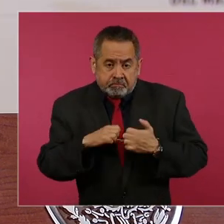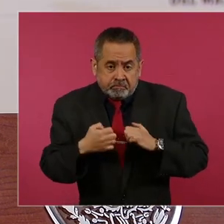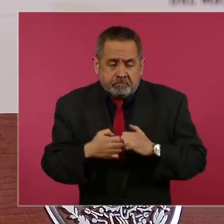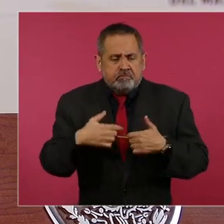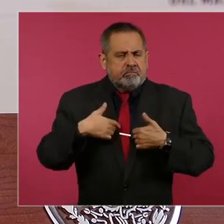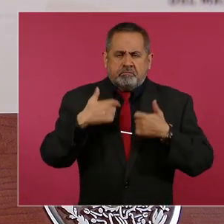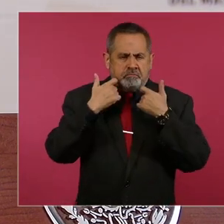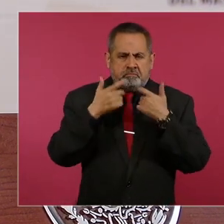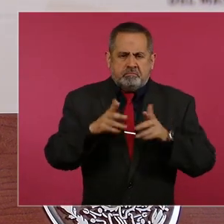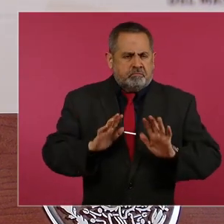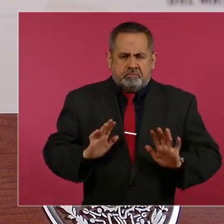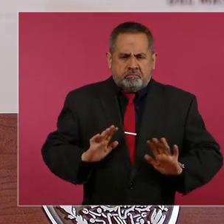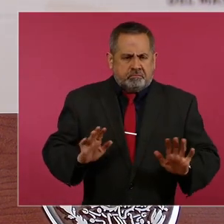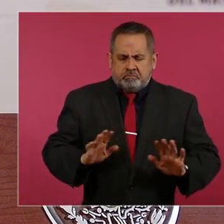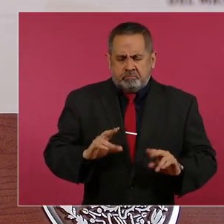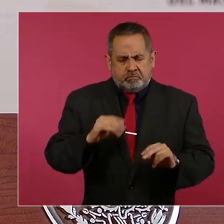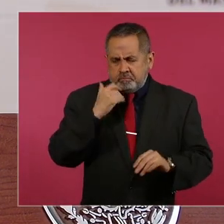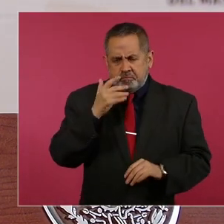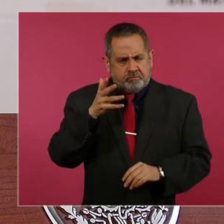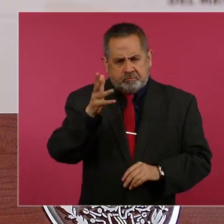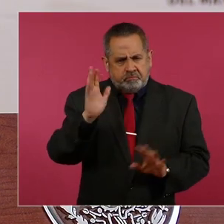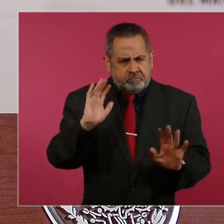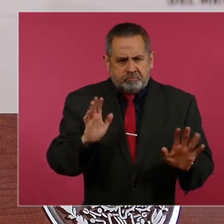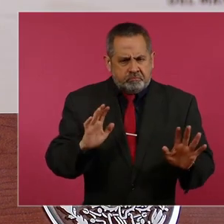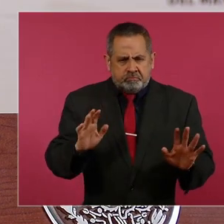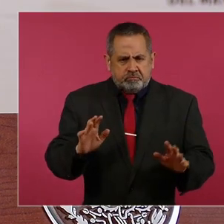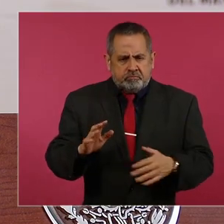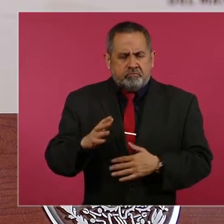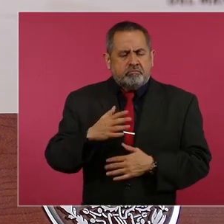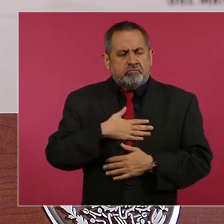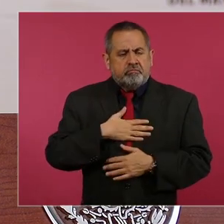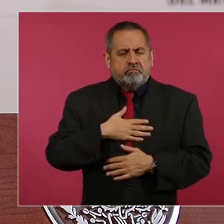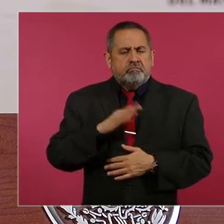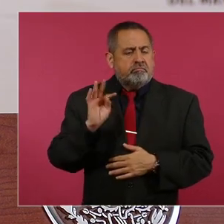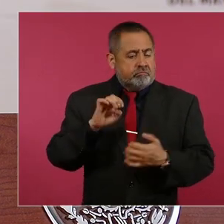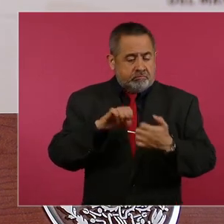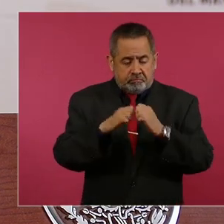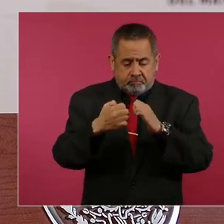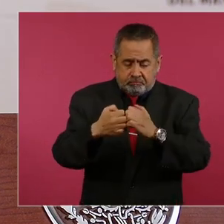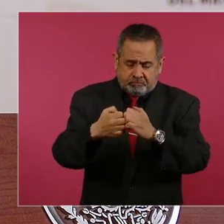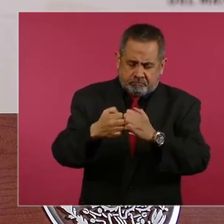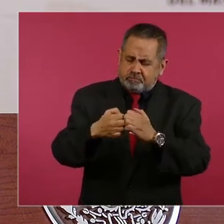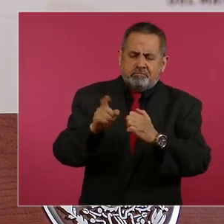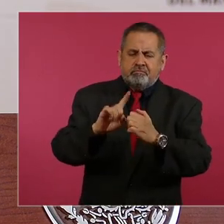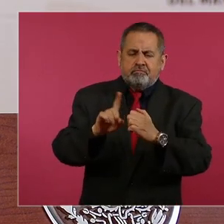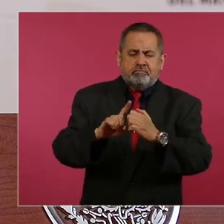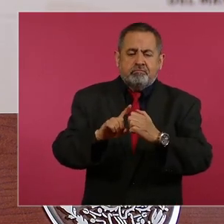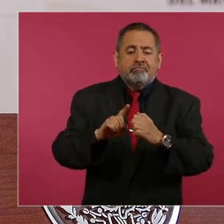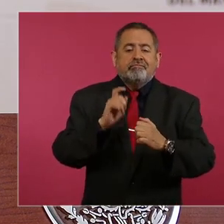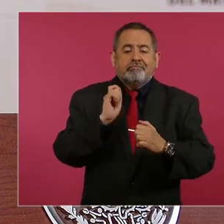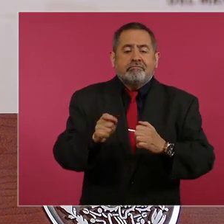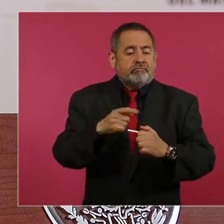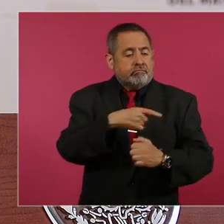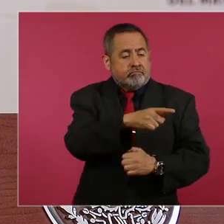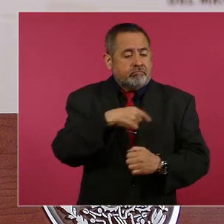tenerlos, nosotros tenemos, si acaso, en lo político adversarios.